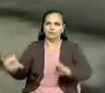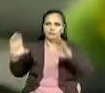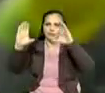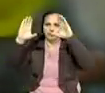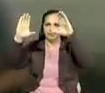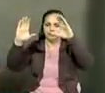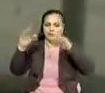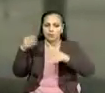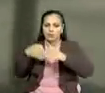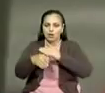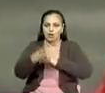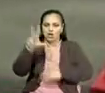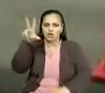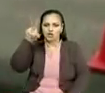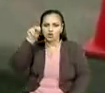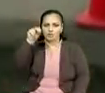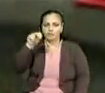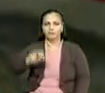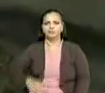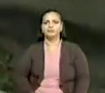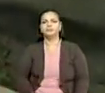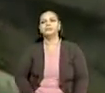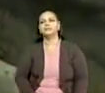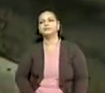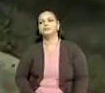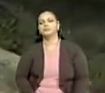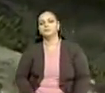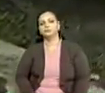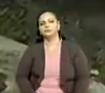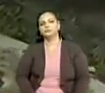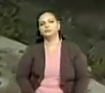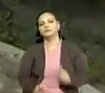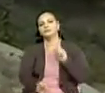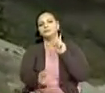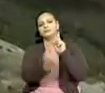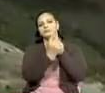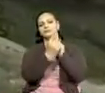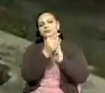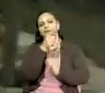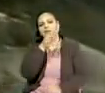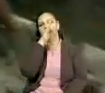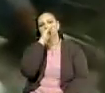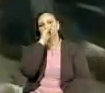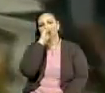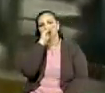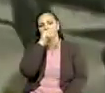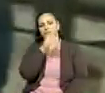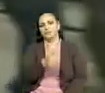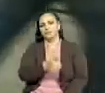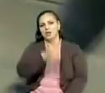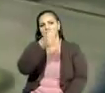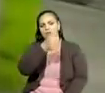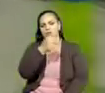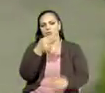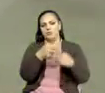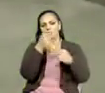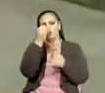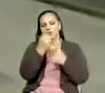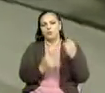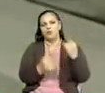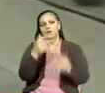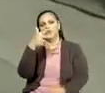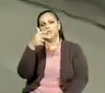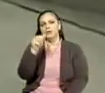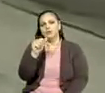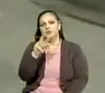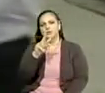pronto, con el mayor Chávez para que nos detalle sobre todo los trabajos que se están llevando ya a cabo desde